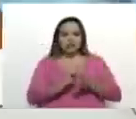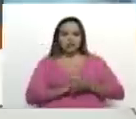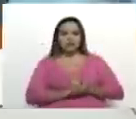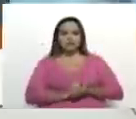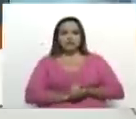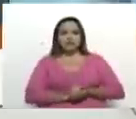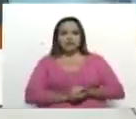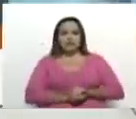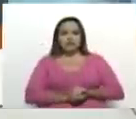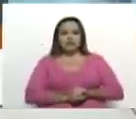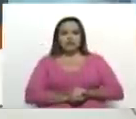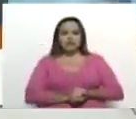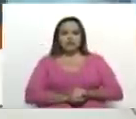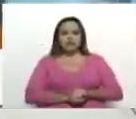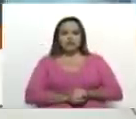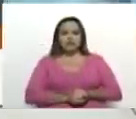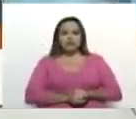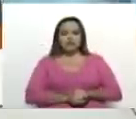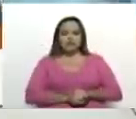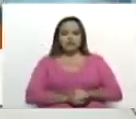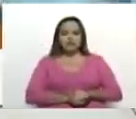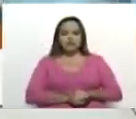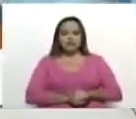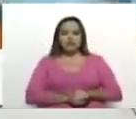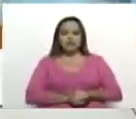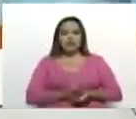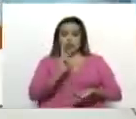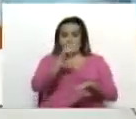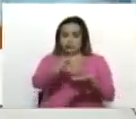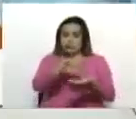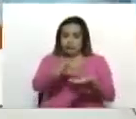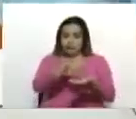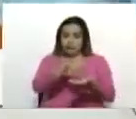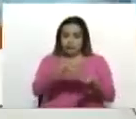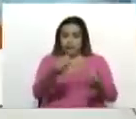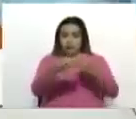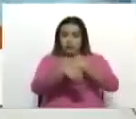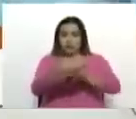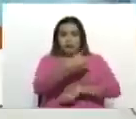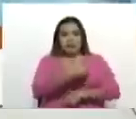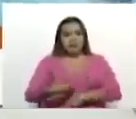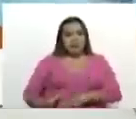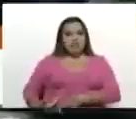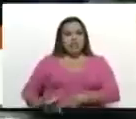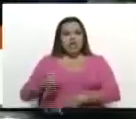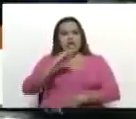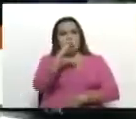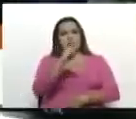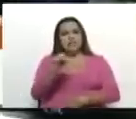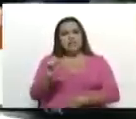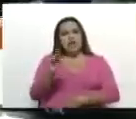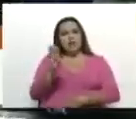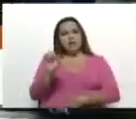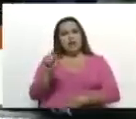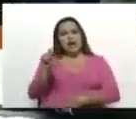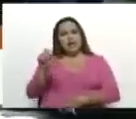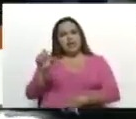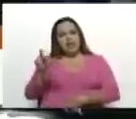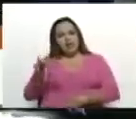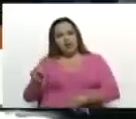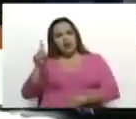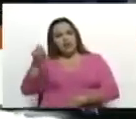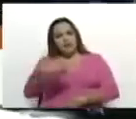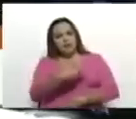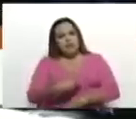con la con la presencia la mediación del presidente Rodríguez zapatero y del presidente Danilo Medina